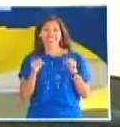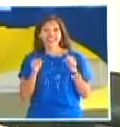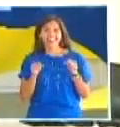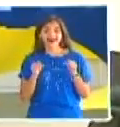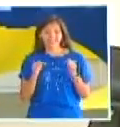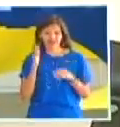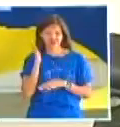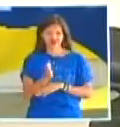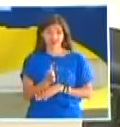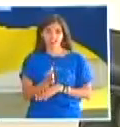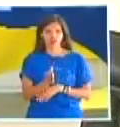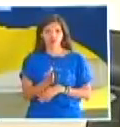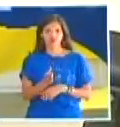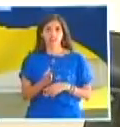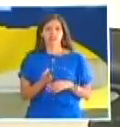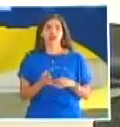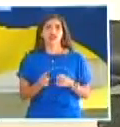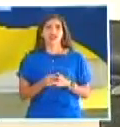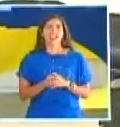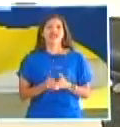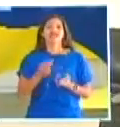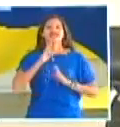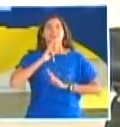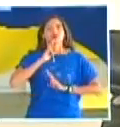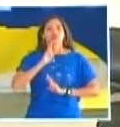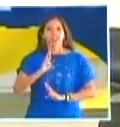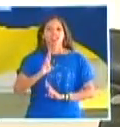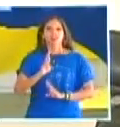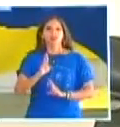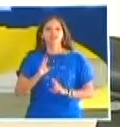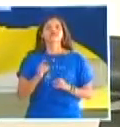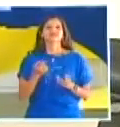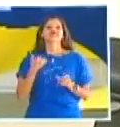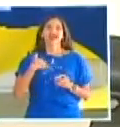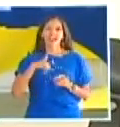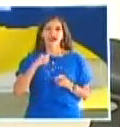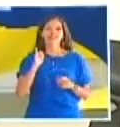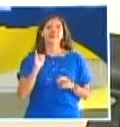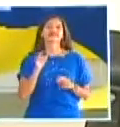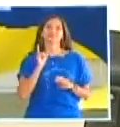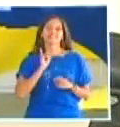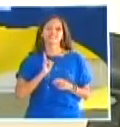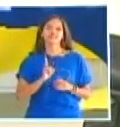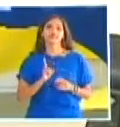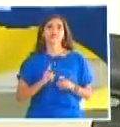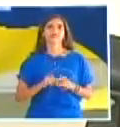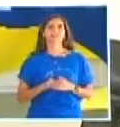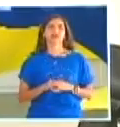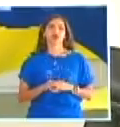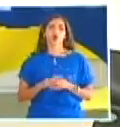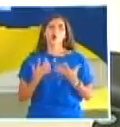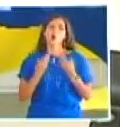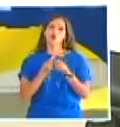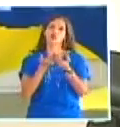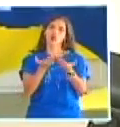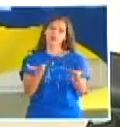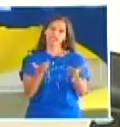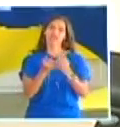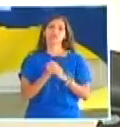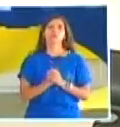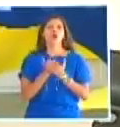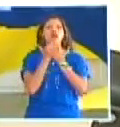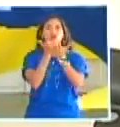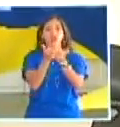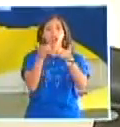esta coyuntura es el resultado de haber sido junto a usted o